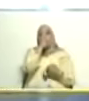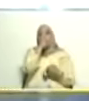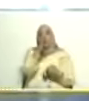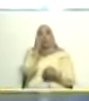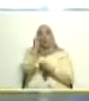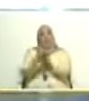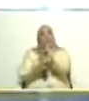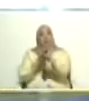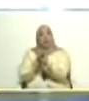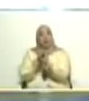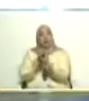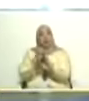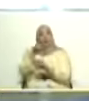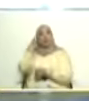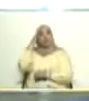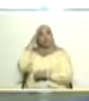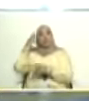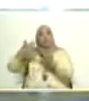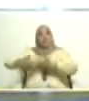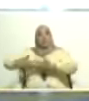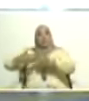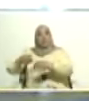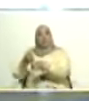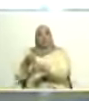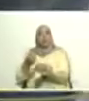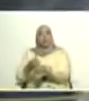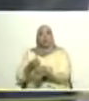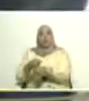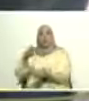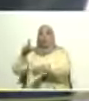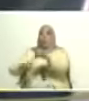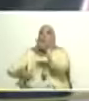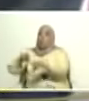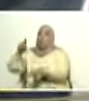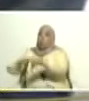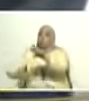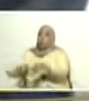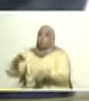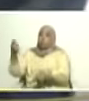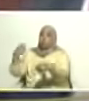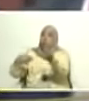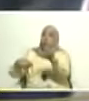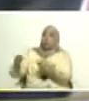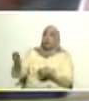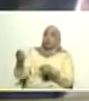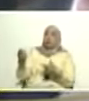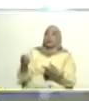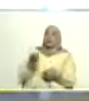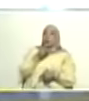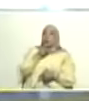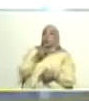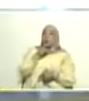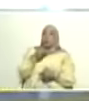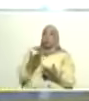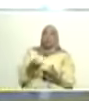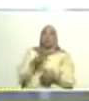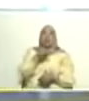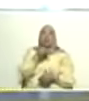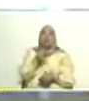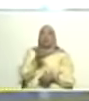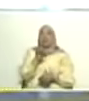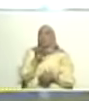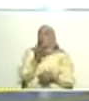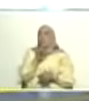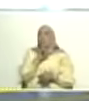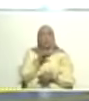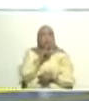Esto lo saben nuestros empresarios, porque cuando tienen que comprar materia prima, cuando tienen que comprar bienes de capital en el exterior, bueno, se le